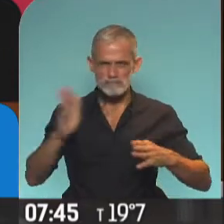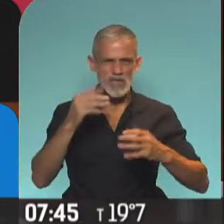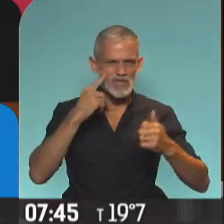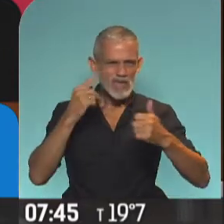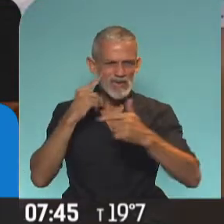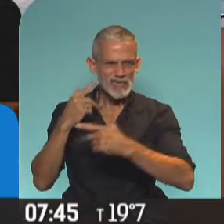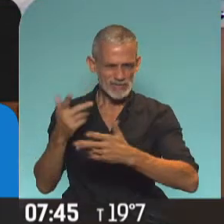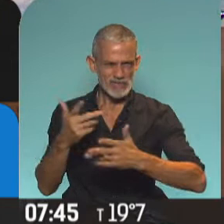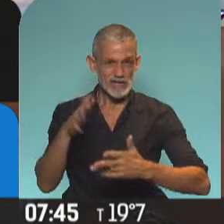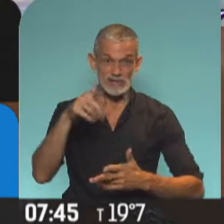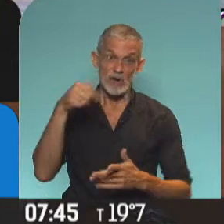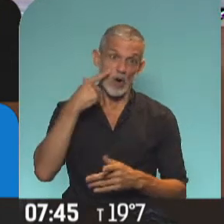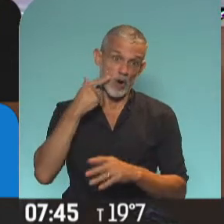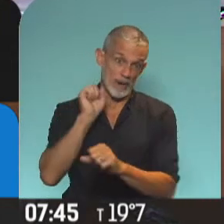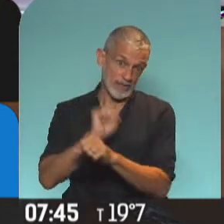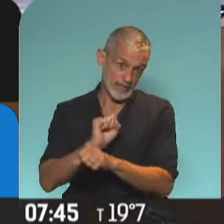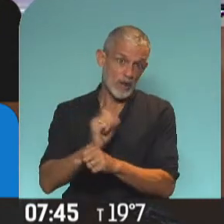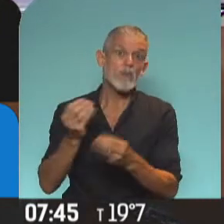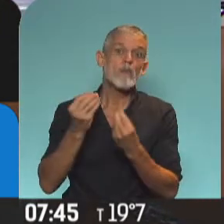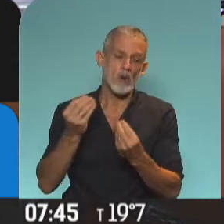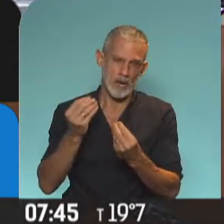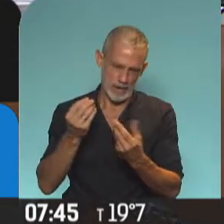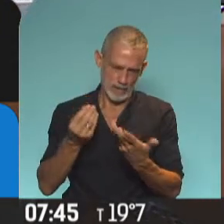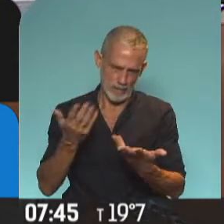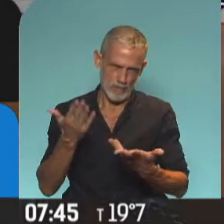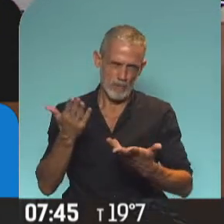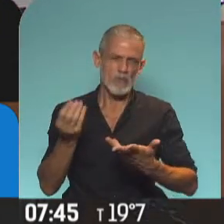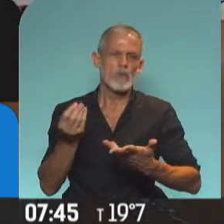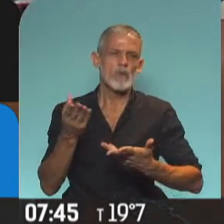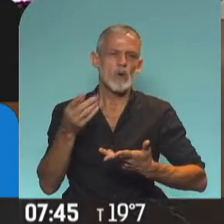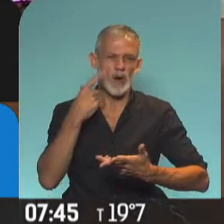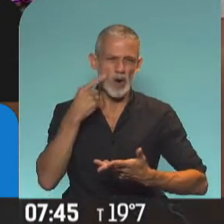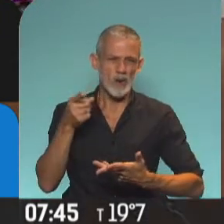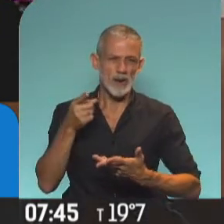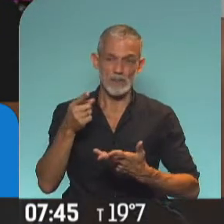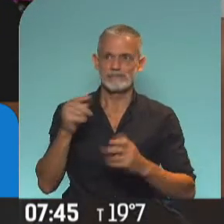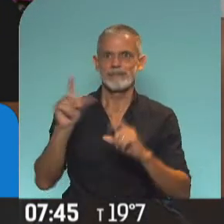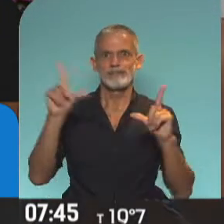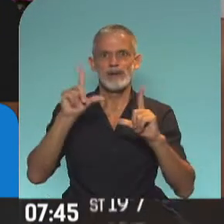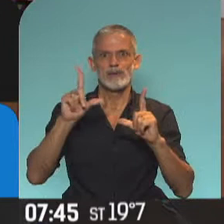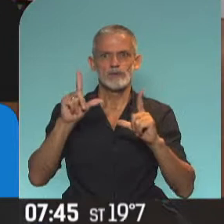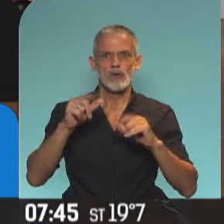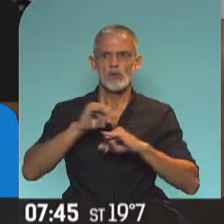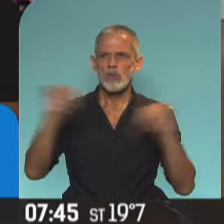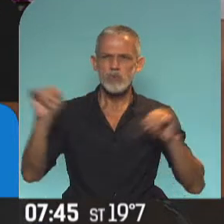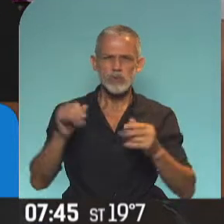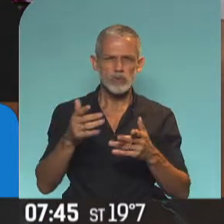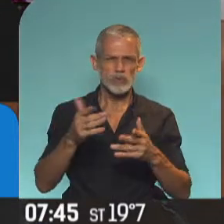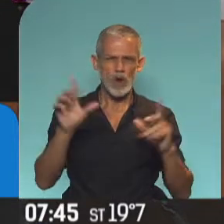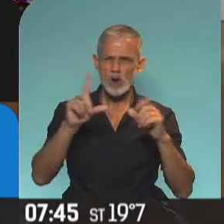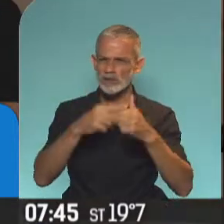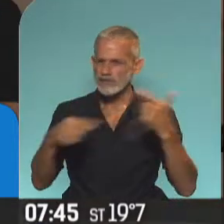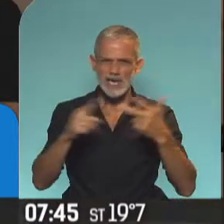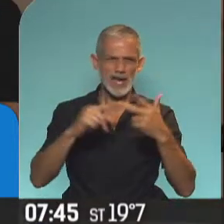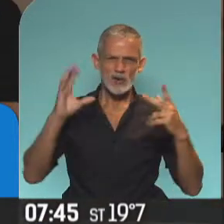y hoy está detenido porque la historia se mediatizó claro en todos los noticieros en todos los